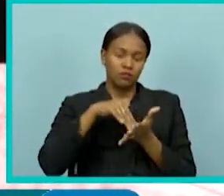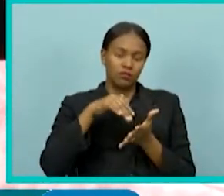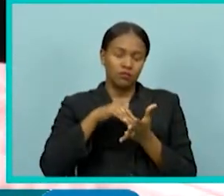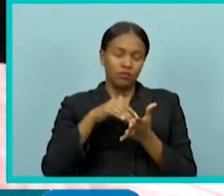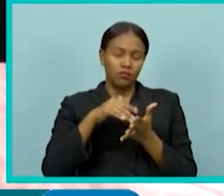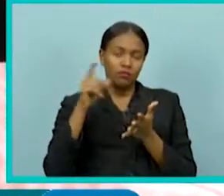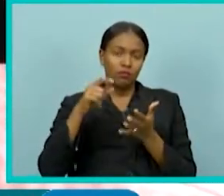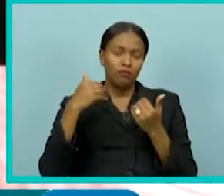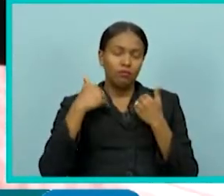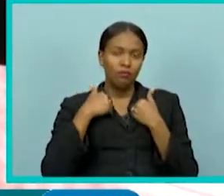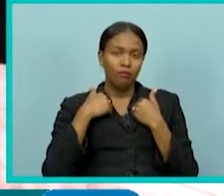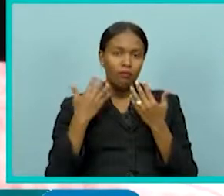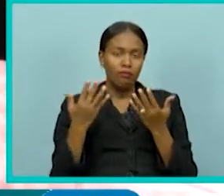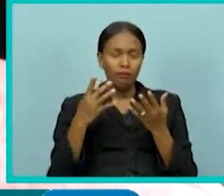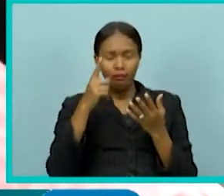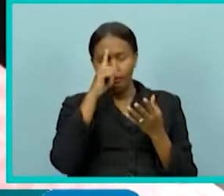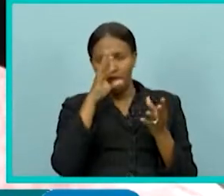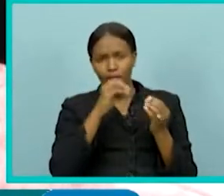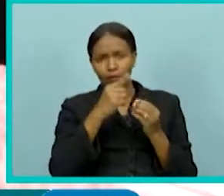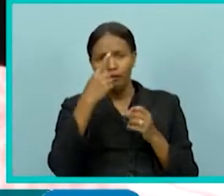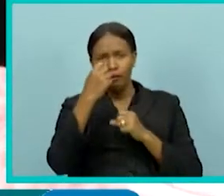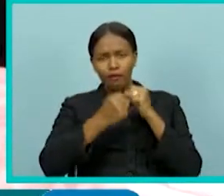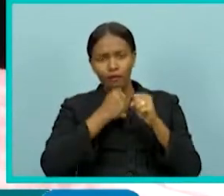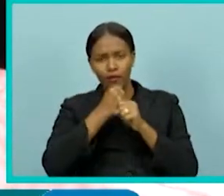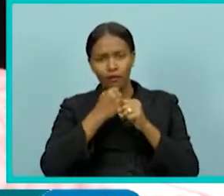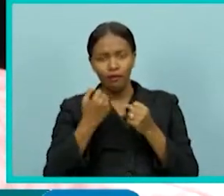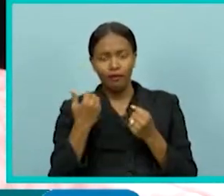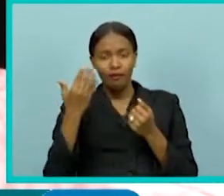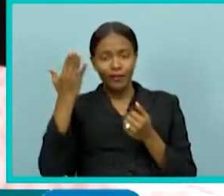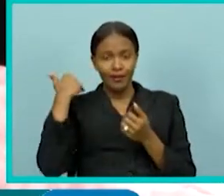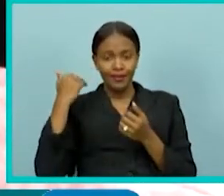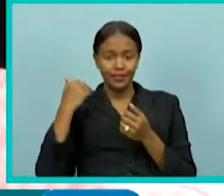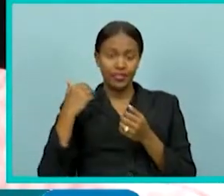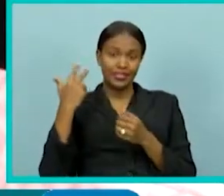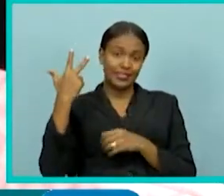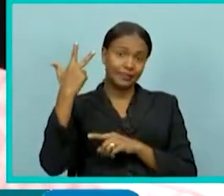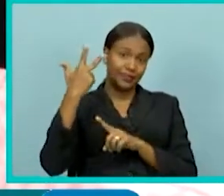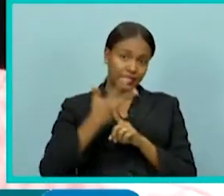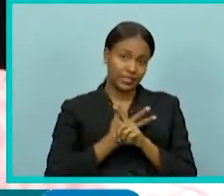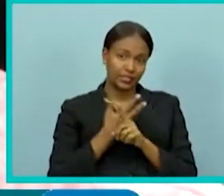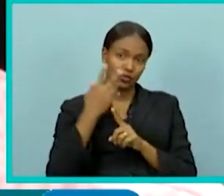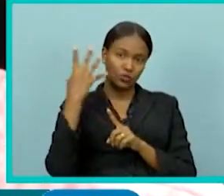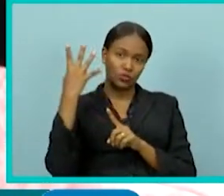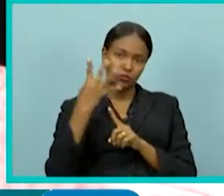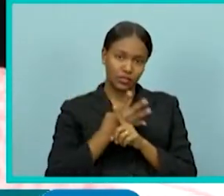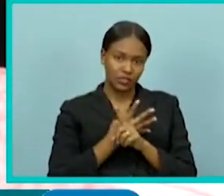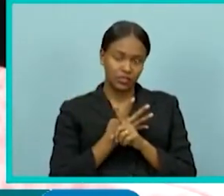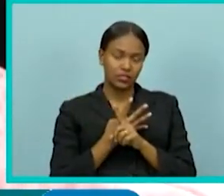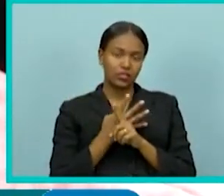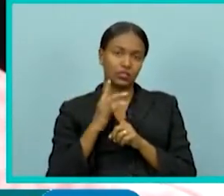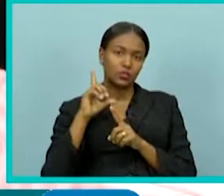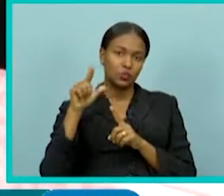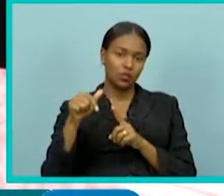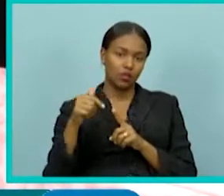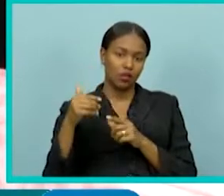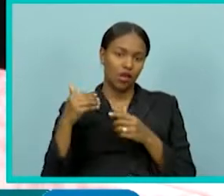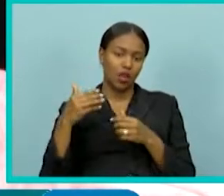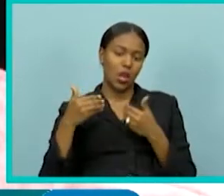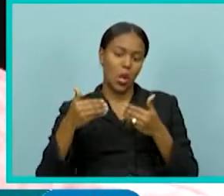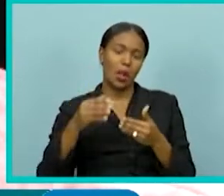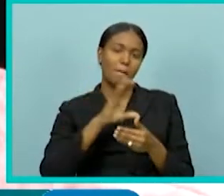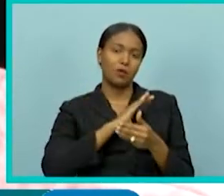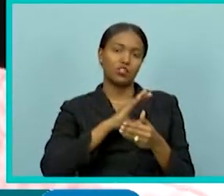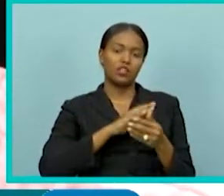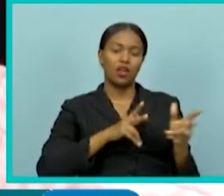tienen que durar por lo menos un año. Antes duraban a veces hasta 3 meses, 4 meses, y luego lo hacían policía y salían